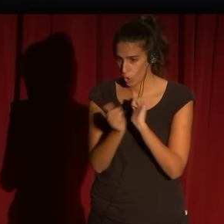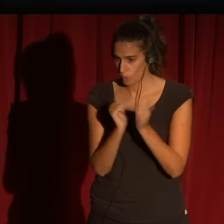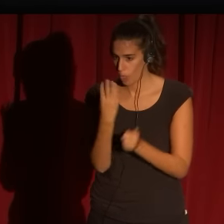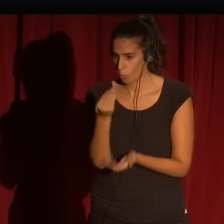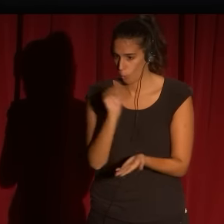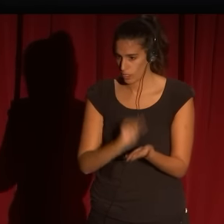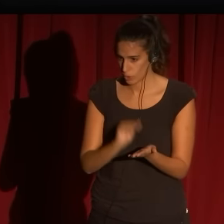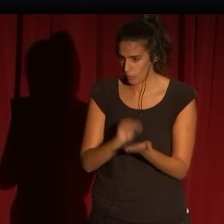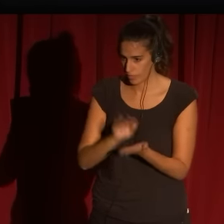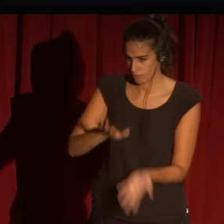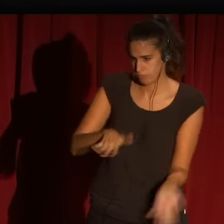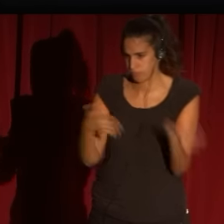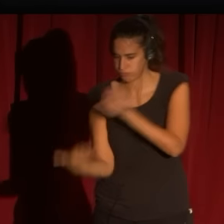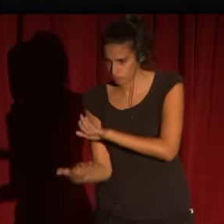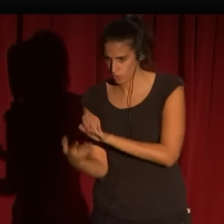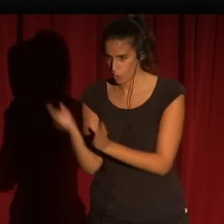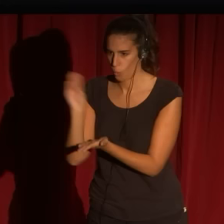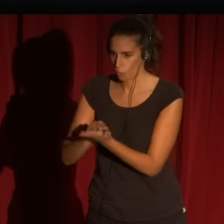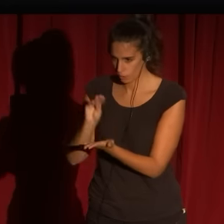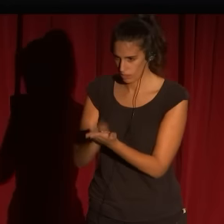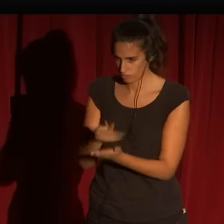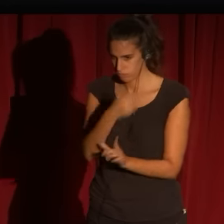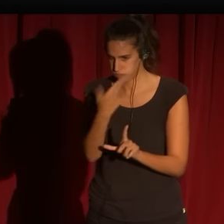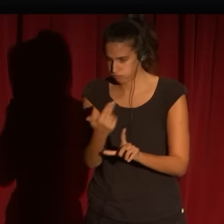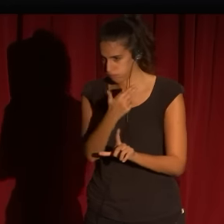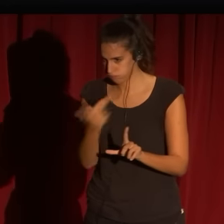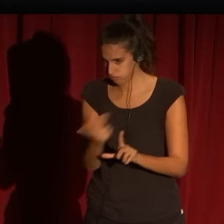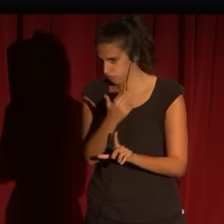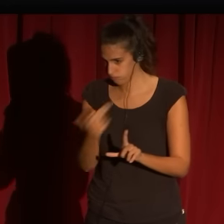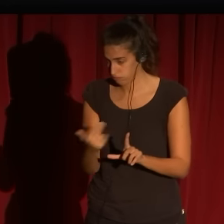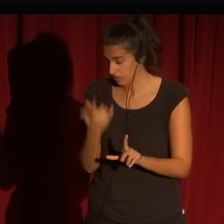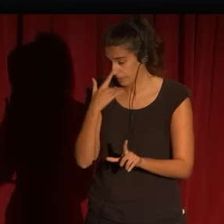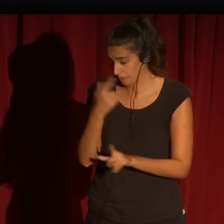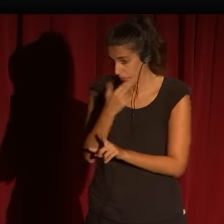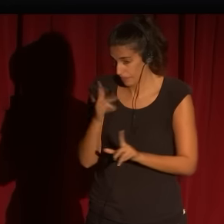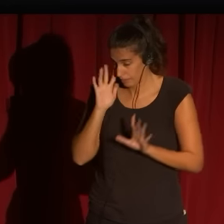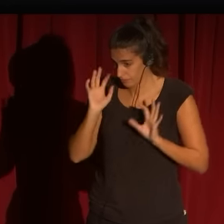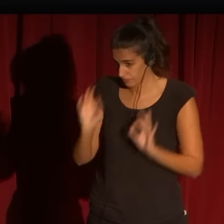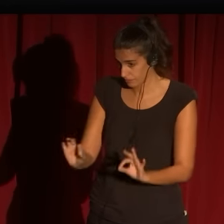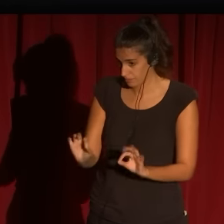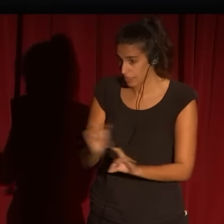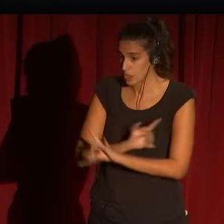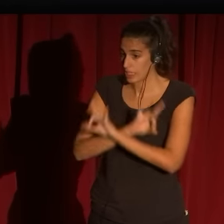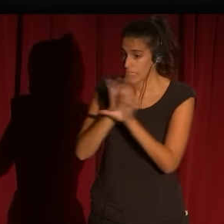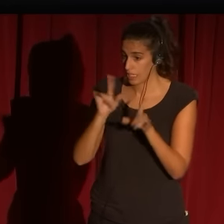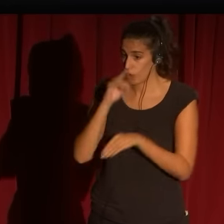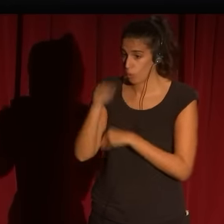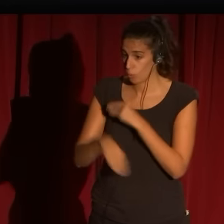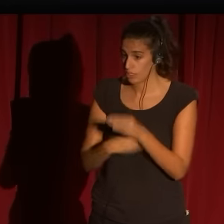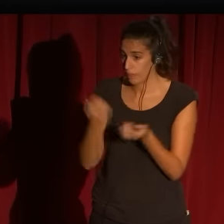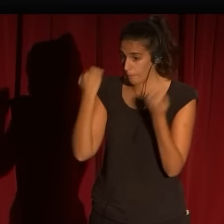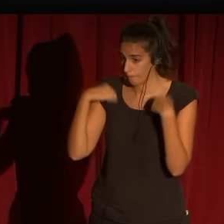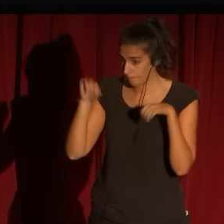veces en una dirección le dan la vuelta y sacan otros cuatro distintos Sencillamente es la manera en la que se pintaba y Clara Peter se está utilizando una